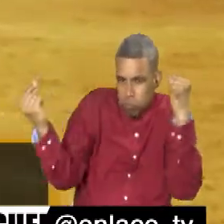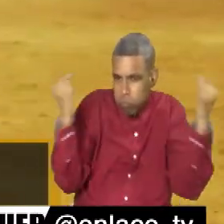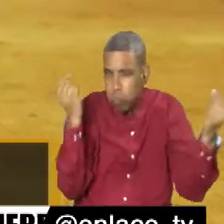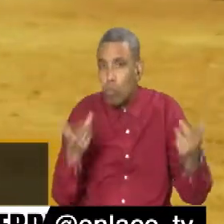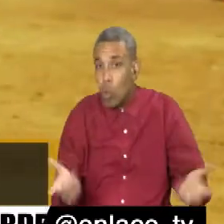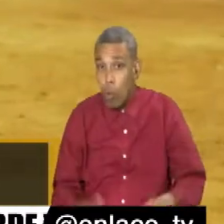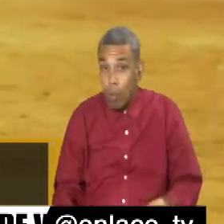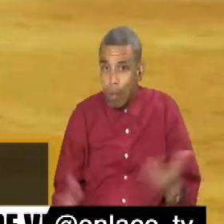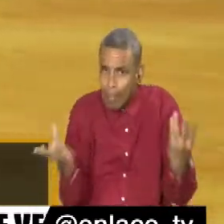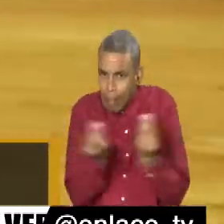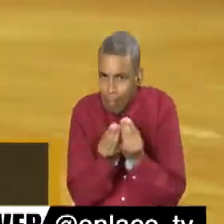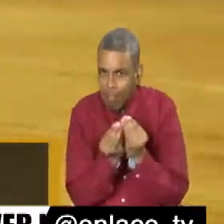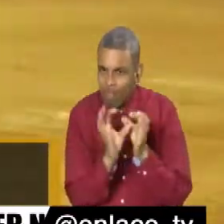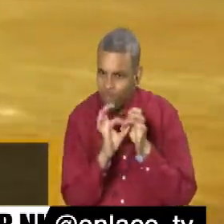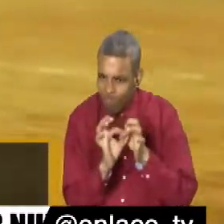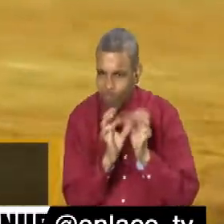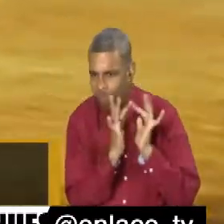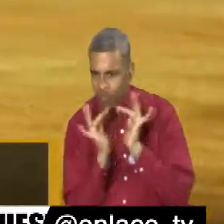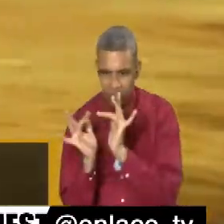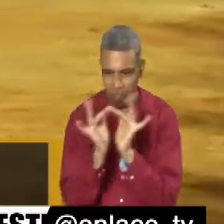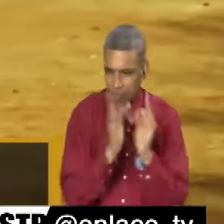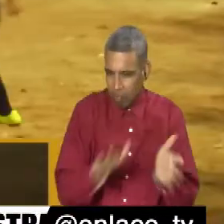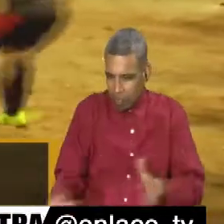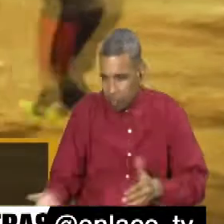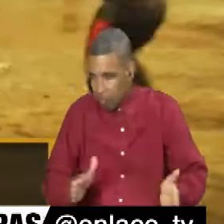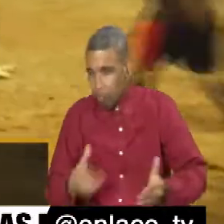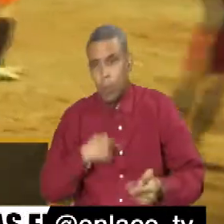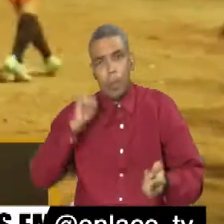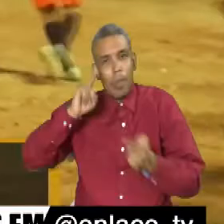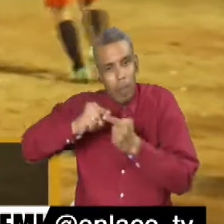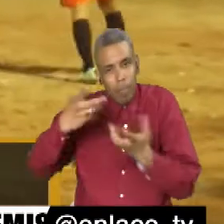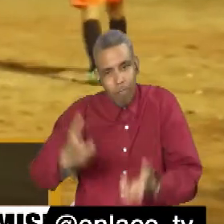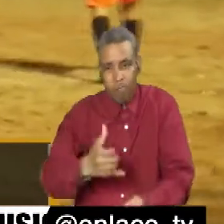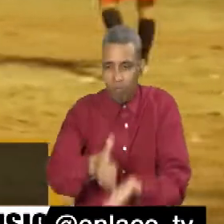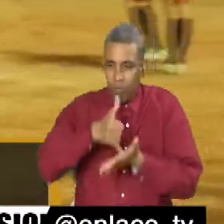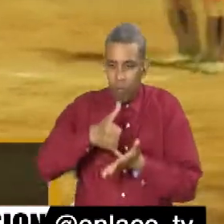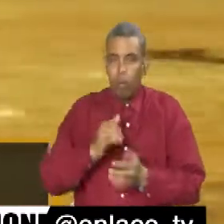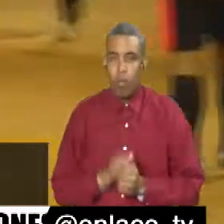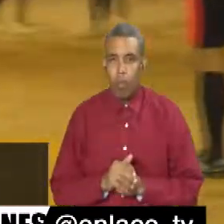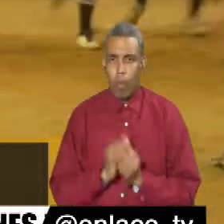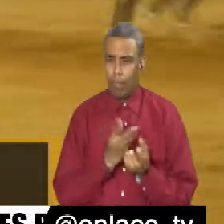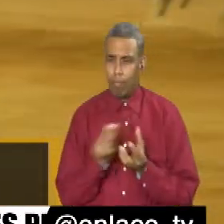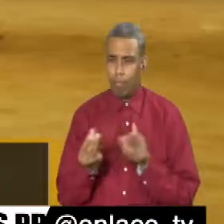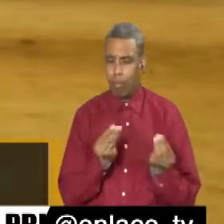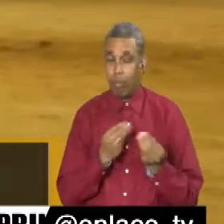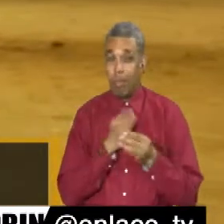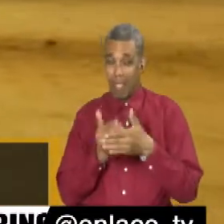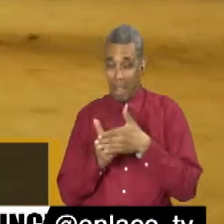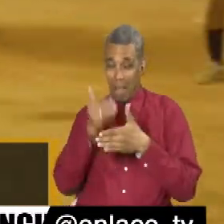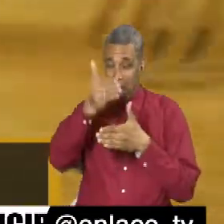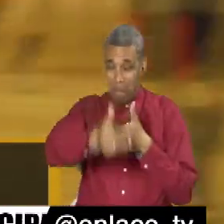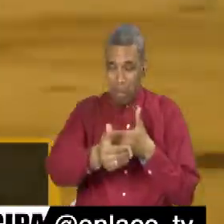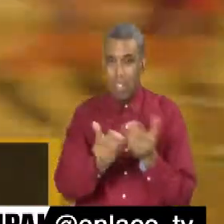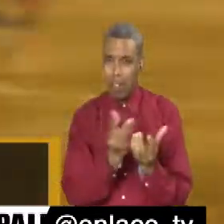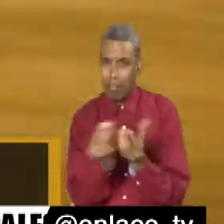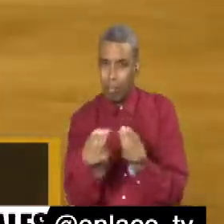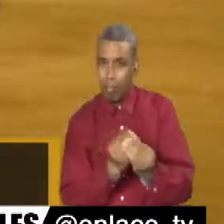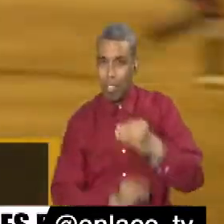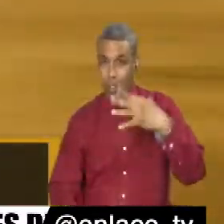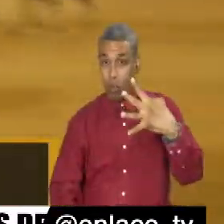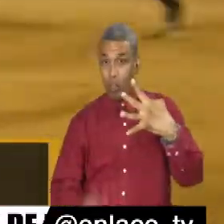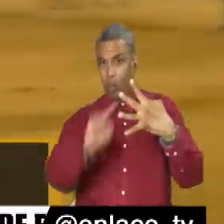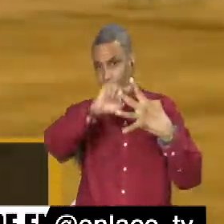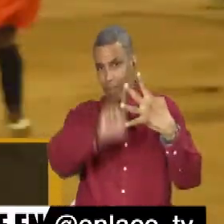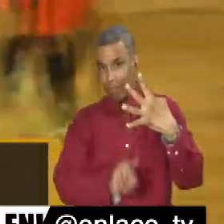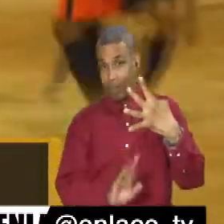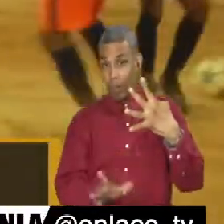equipo pues a la final y ganar el torneo. Cuatro equipos pasaron a la fase semifinal de este importante torneo, donde el nivel competitivo